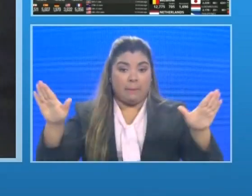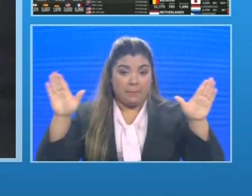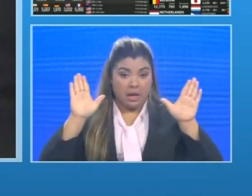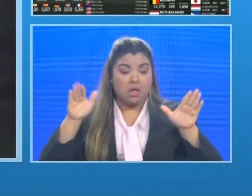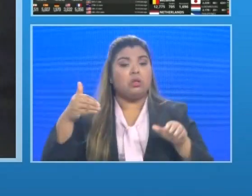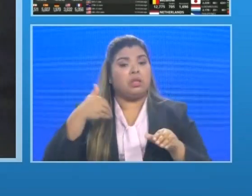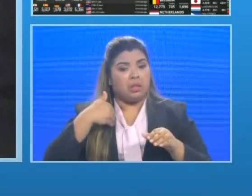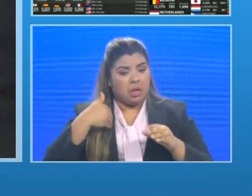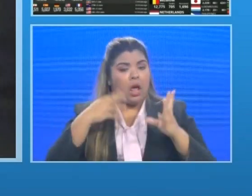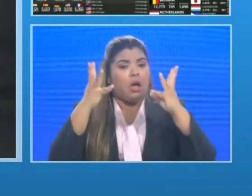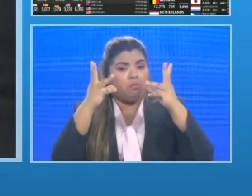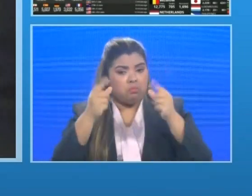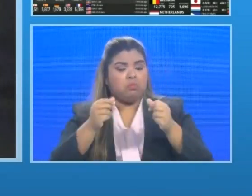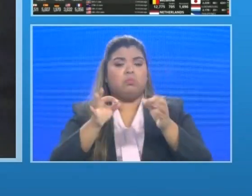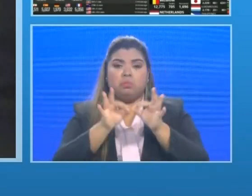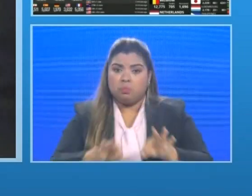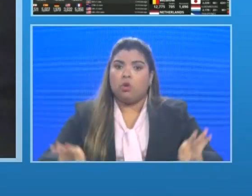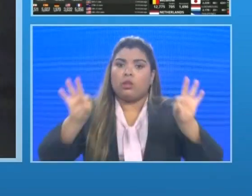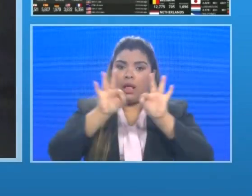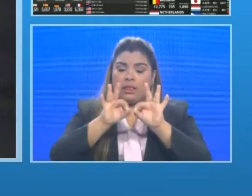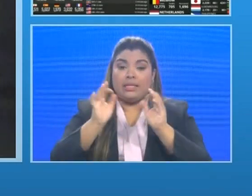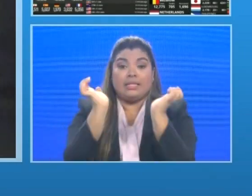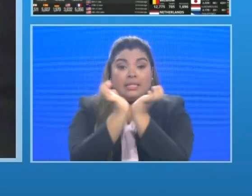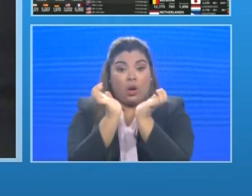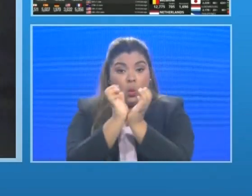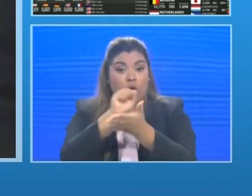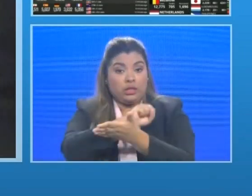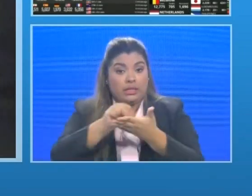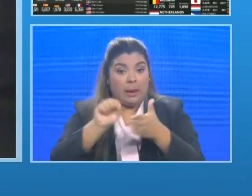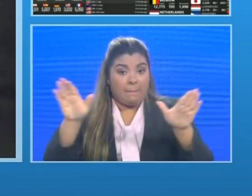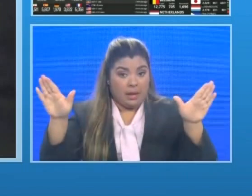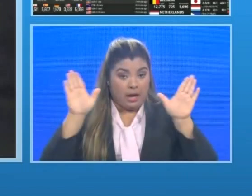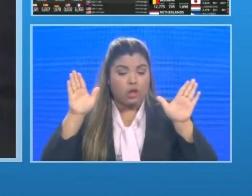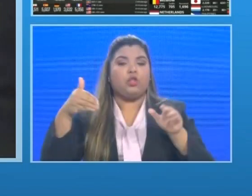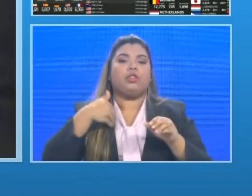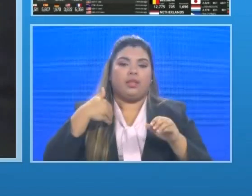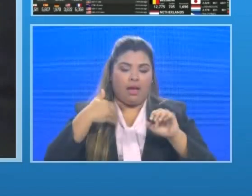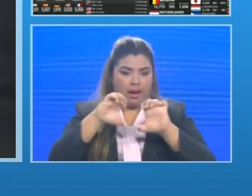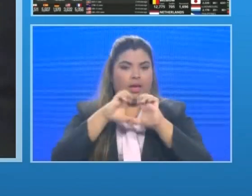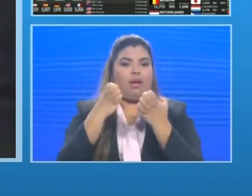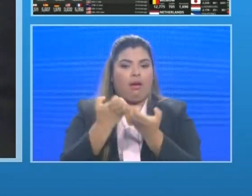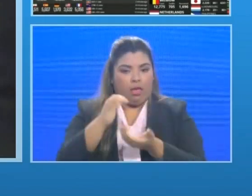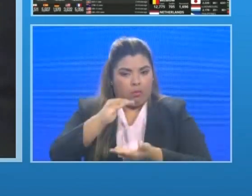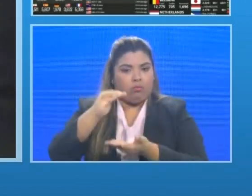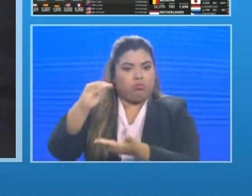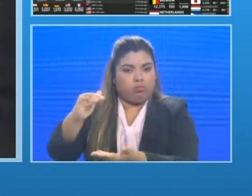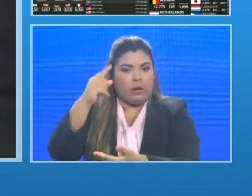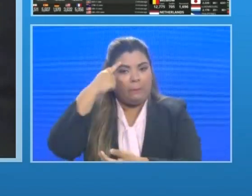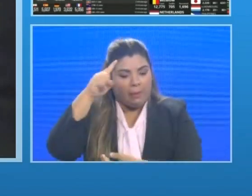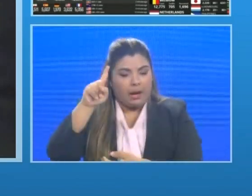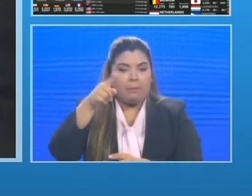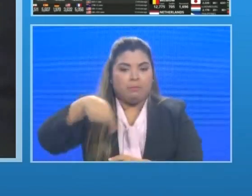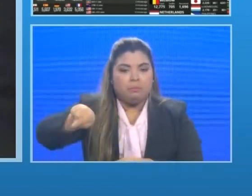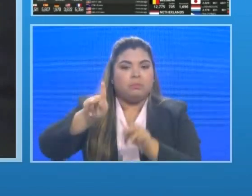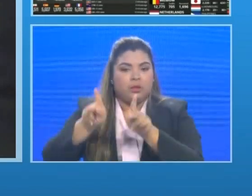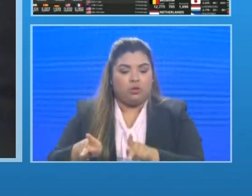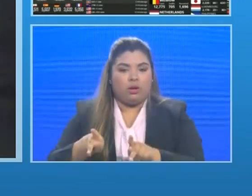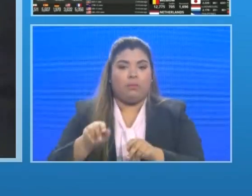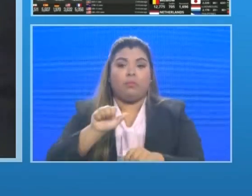importante, así que las policlínicas de San Miguelito también van a distribuir estas bolsas. En materia de donación de